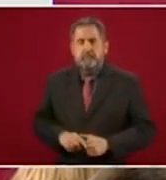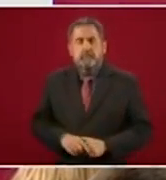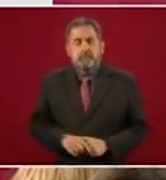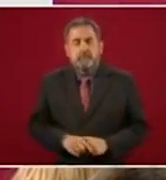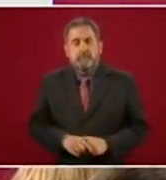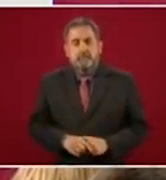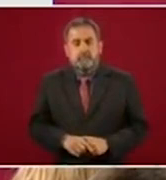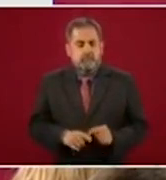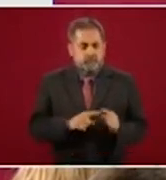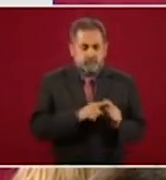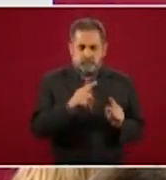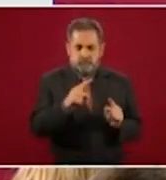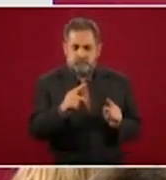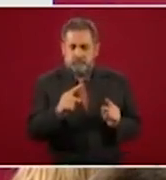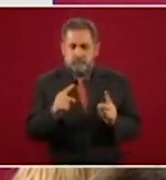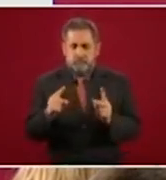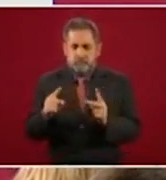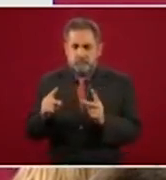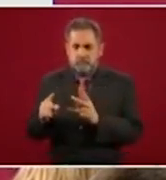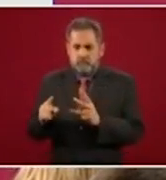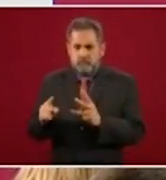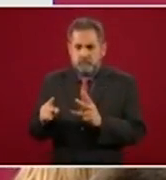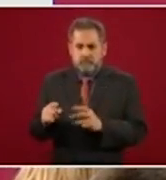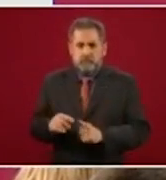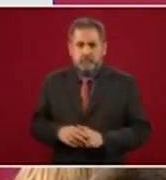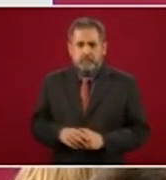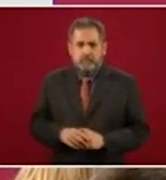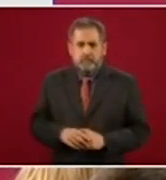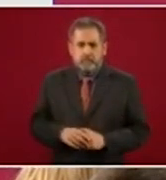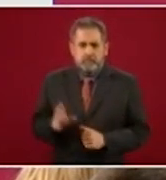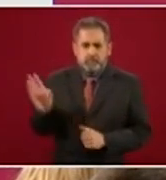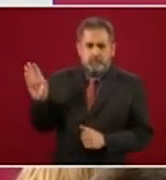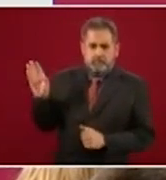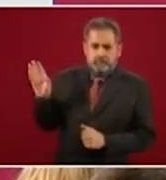el tercer uno hasta aquí